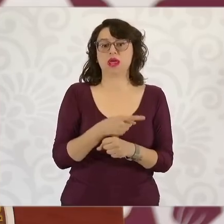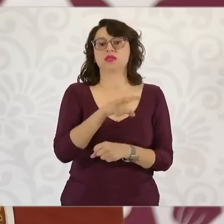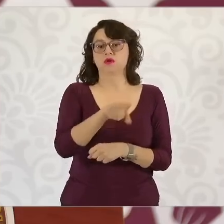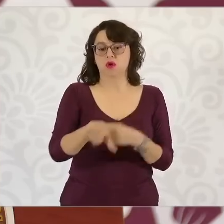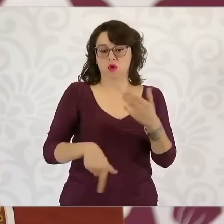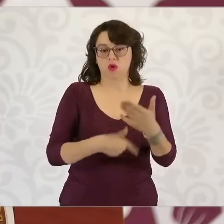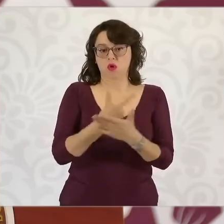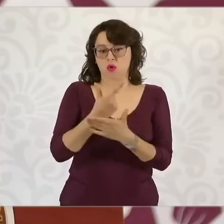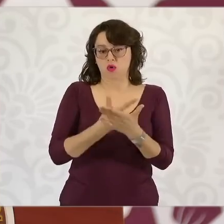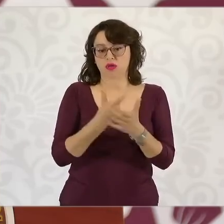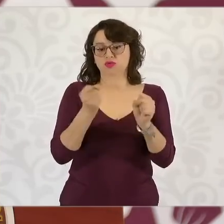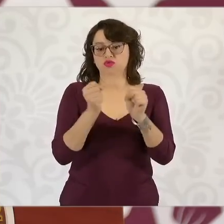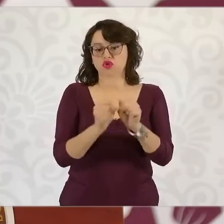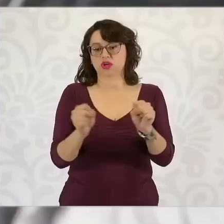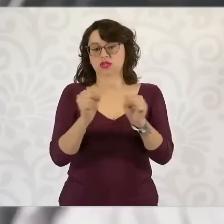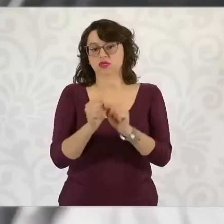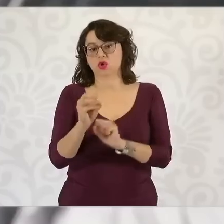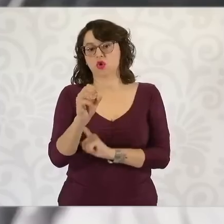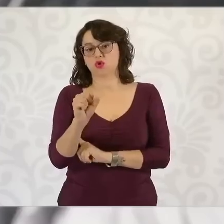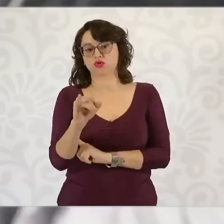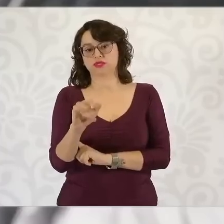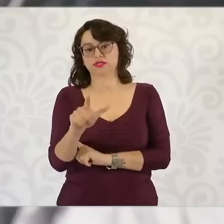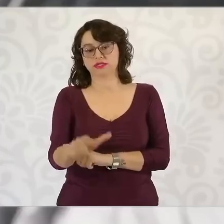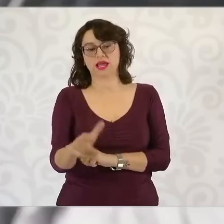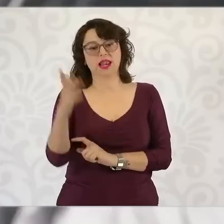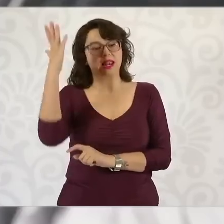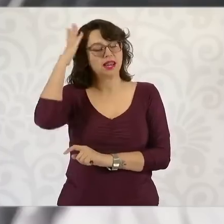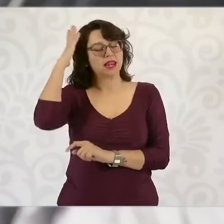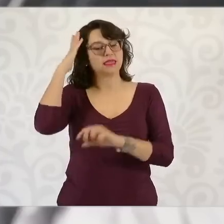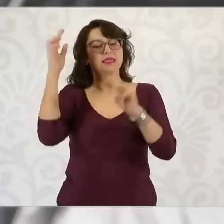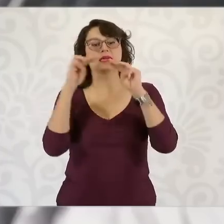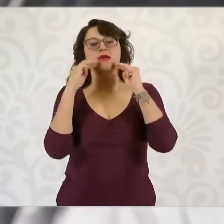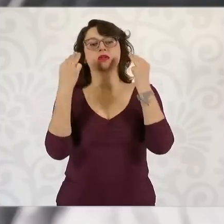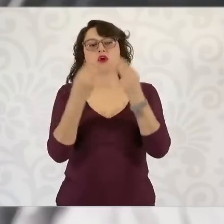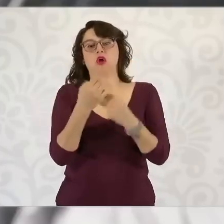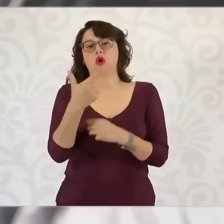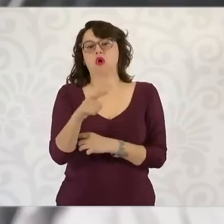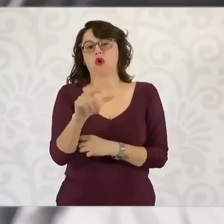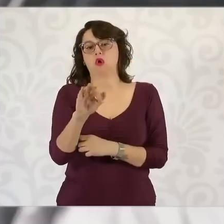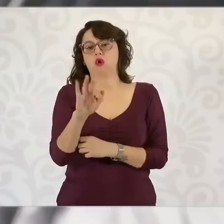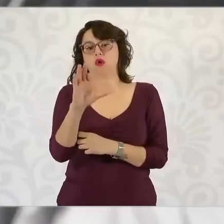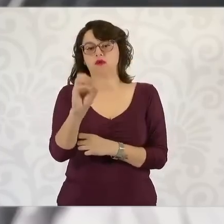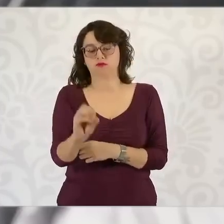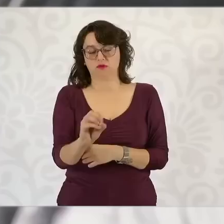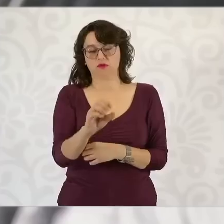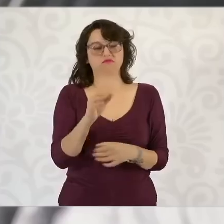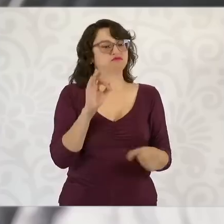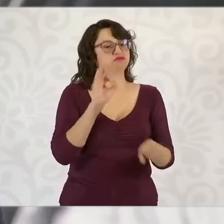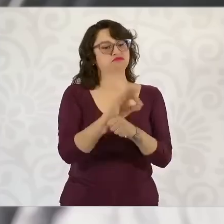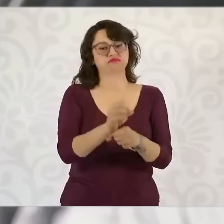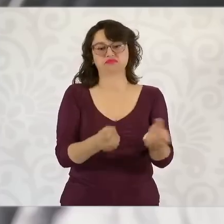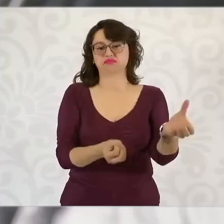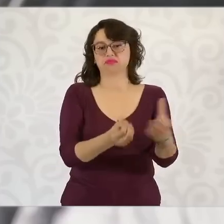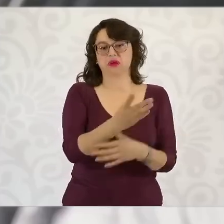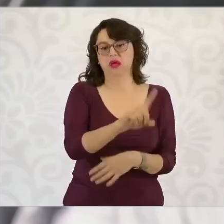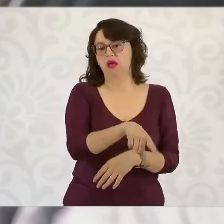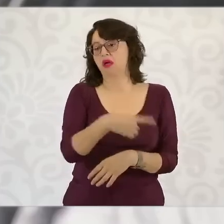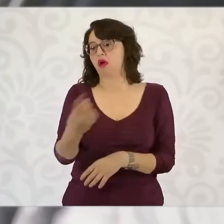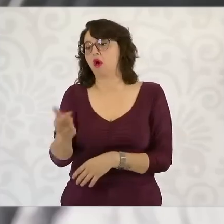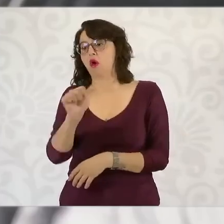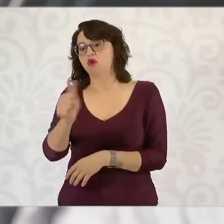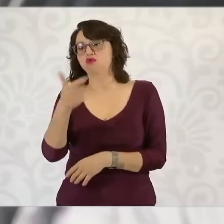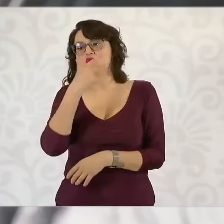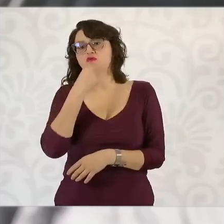Contador, sobrino de Osiel Cárdenas, líder del Cártel del Golfo, y revocó la medida de prisión preventiva de Eduardo Alejandro N., vinculado con otros